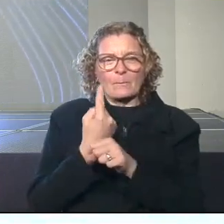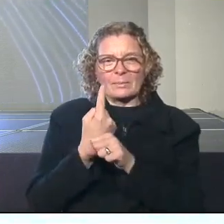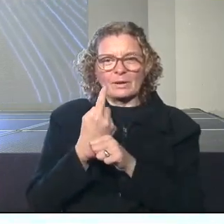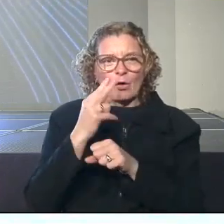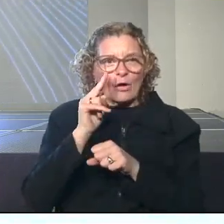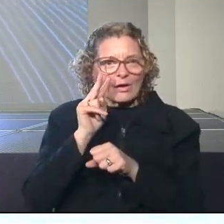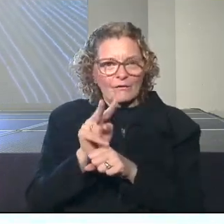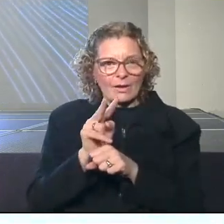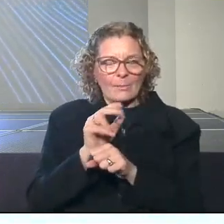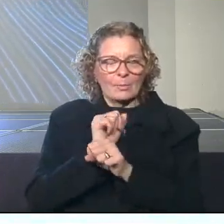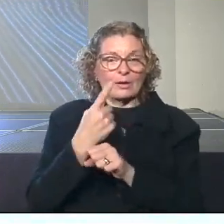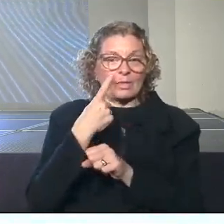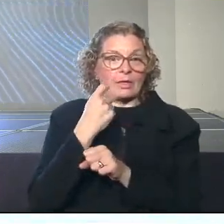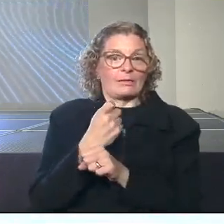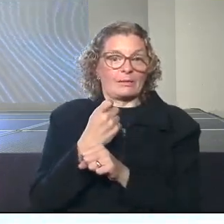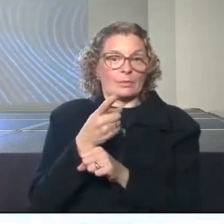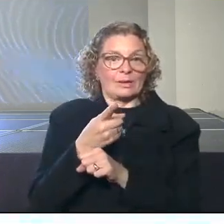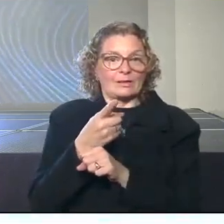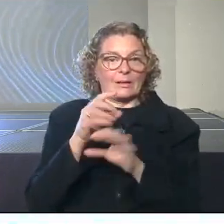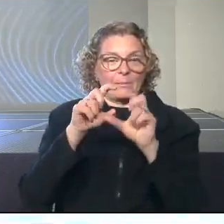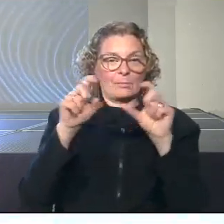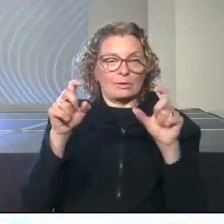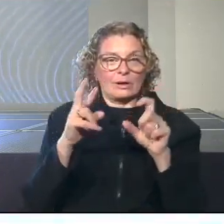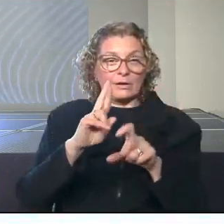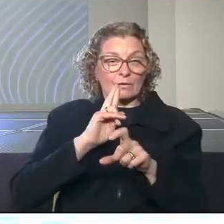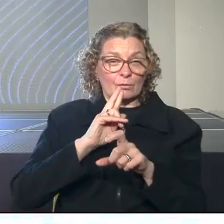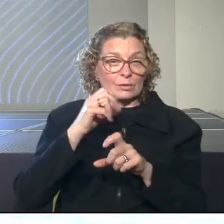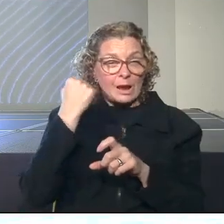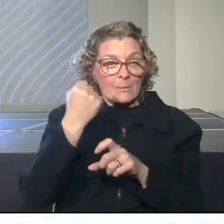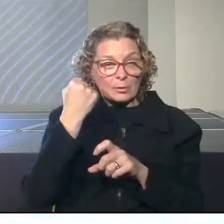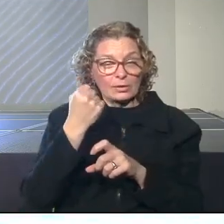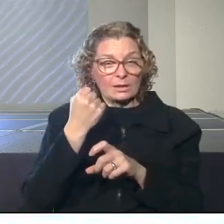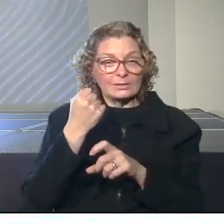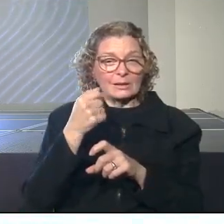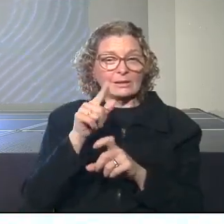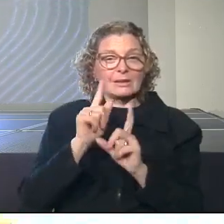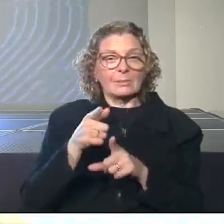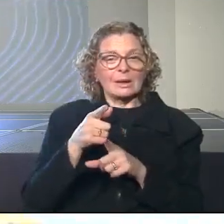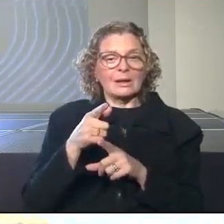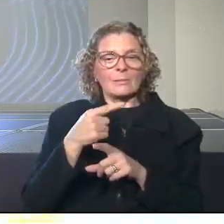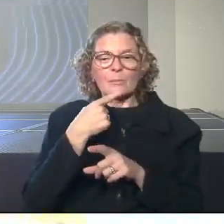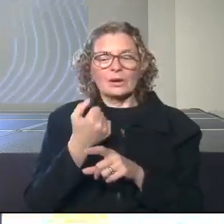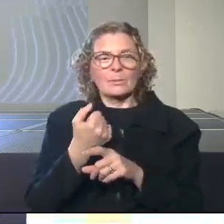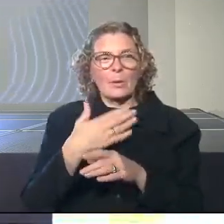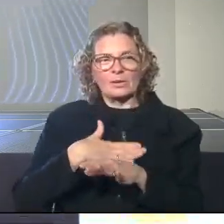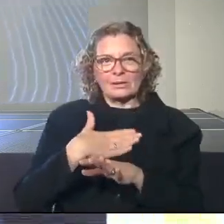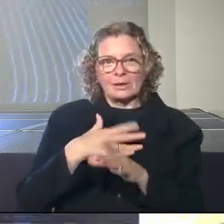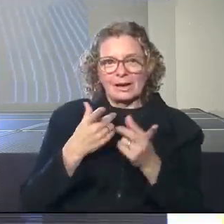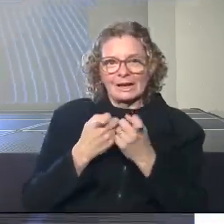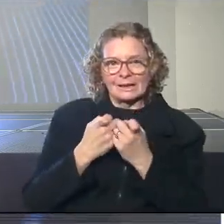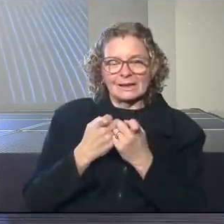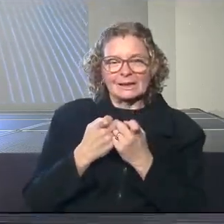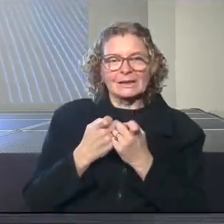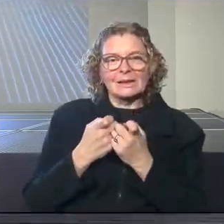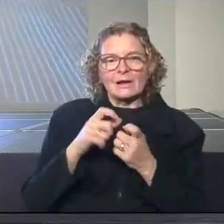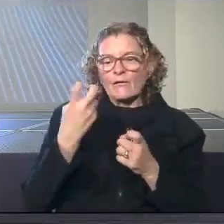que ve para poder identificar si esa publicación le pueda resultar relevante y sería suficiente para satisfacer sus necesidades